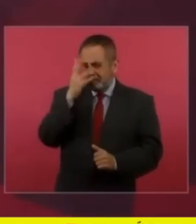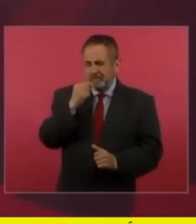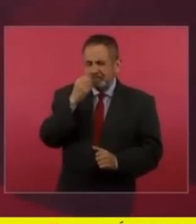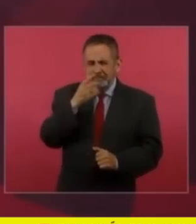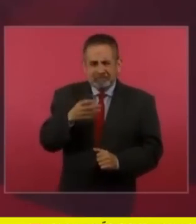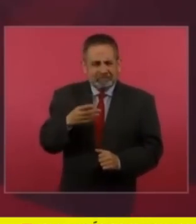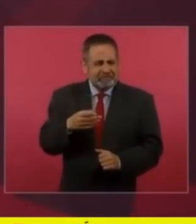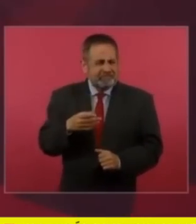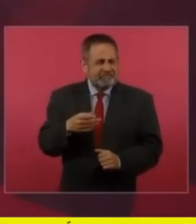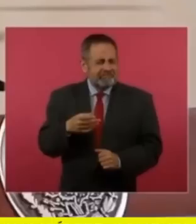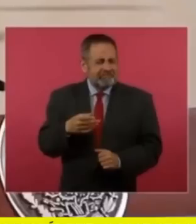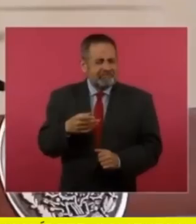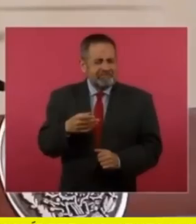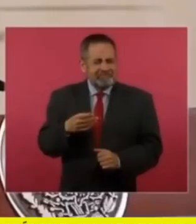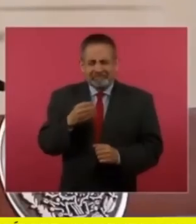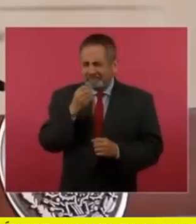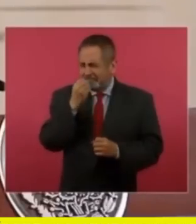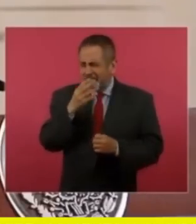extraordinarios, bellos.